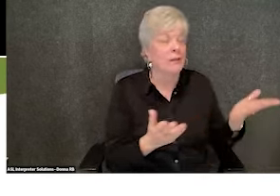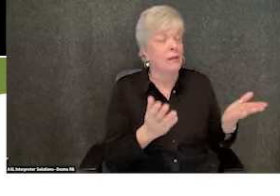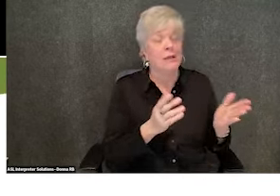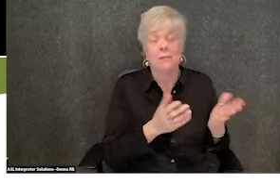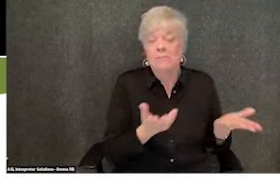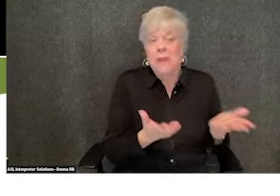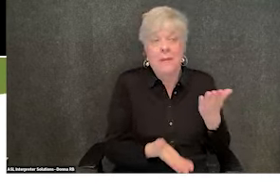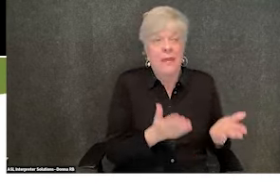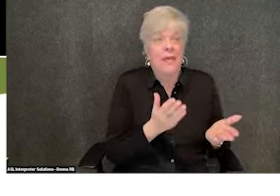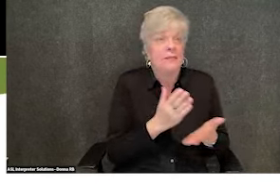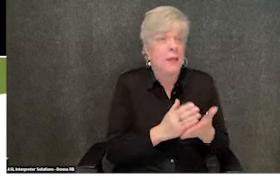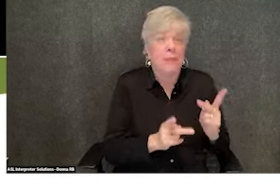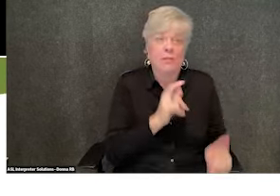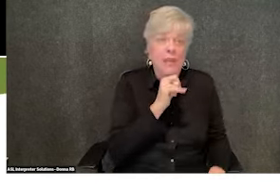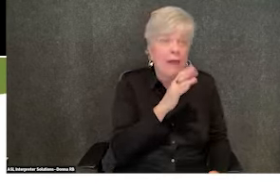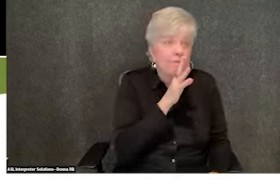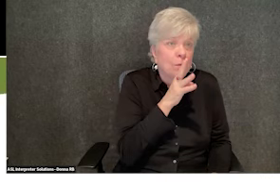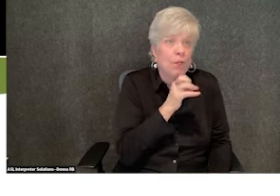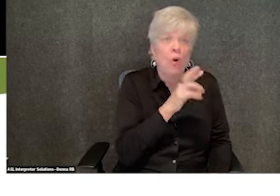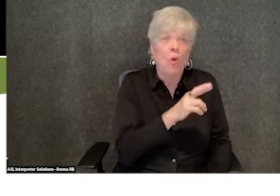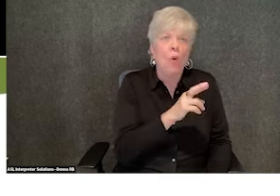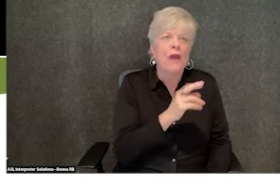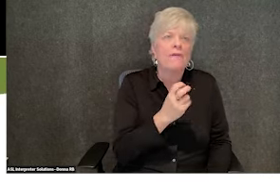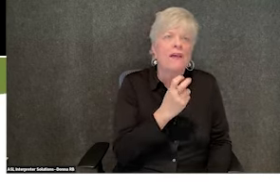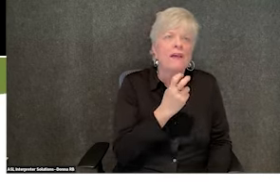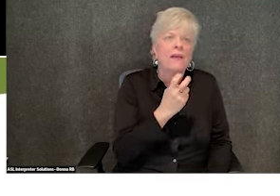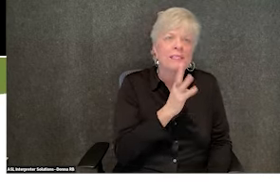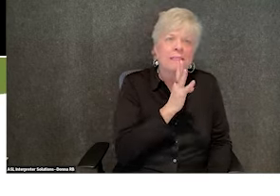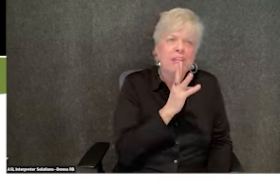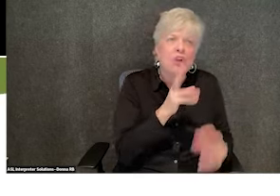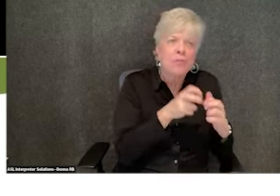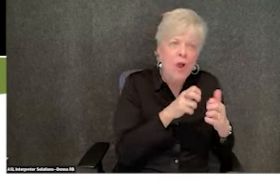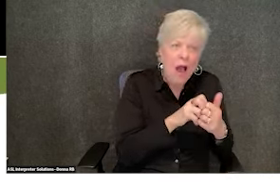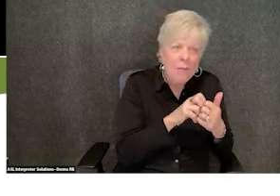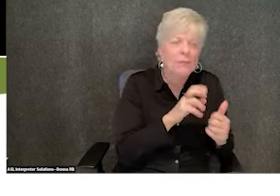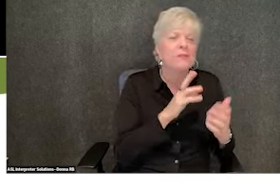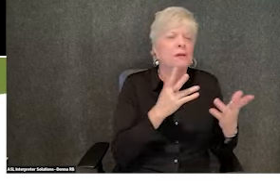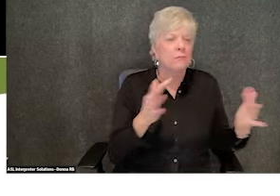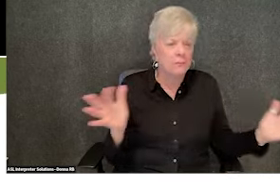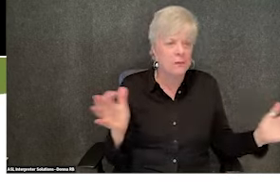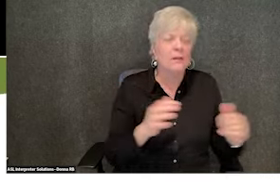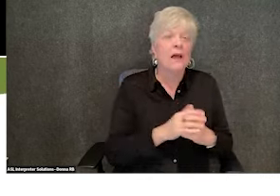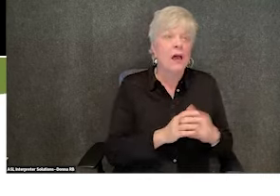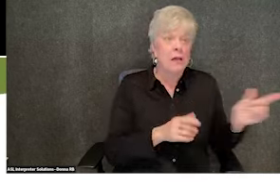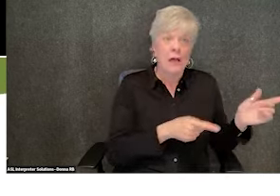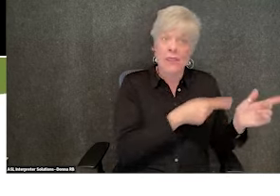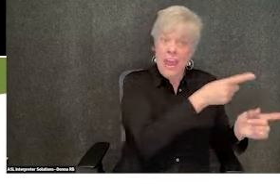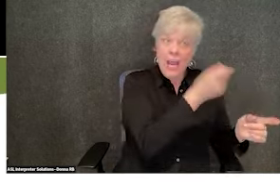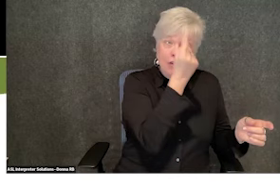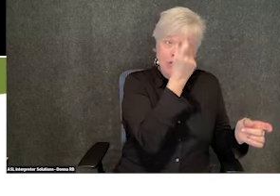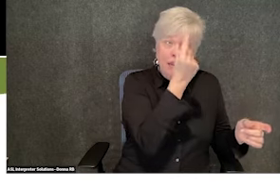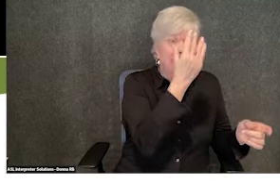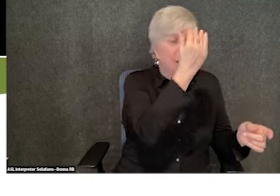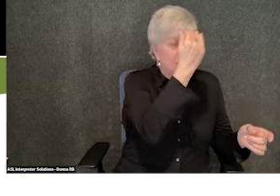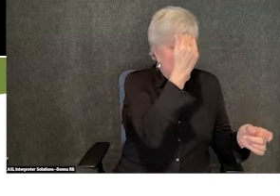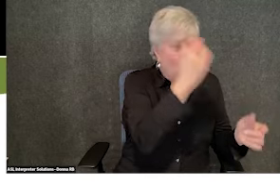su decisión a los demás. Muchas veces las personas están perfectamente claras sobre qué es lo que